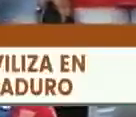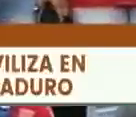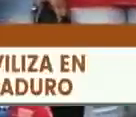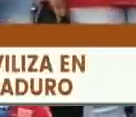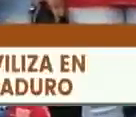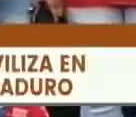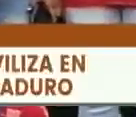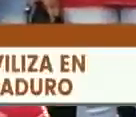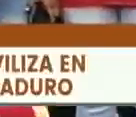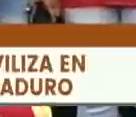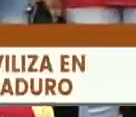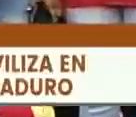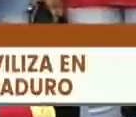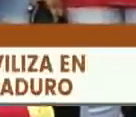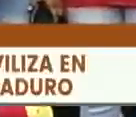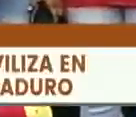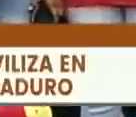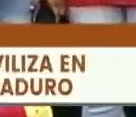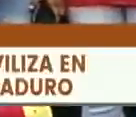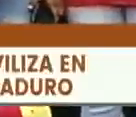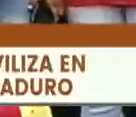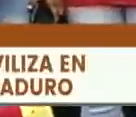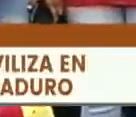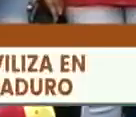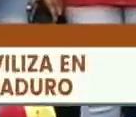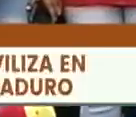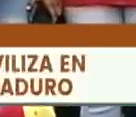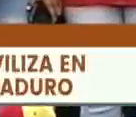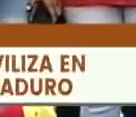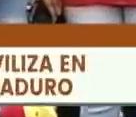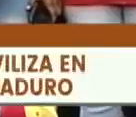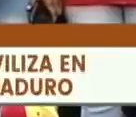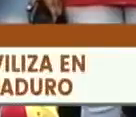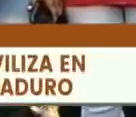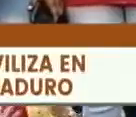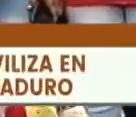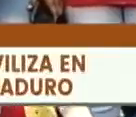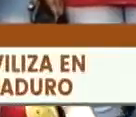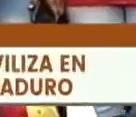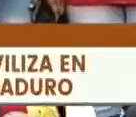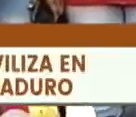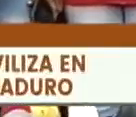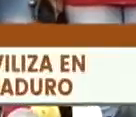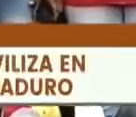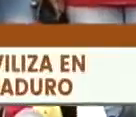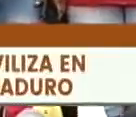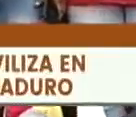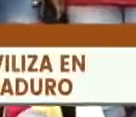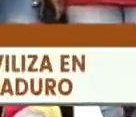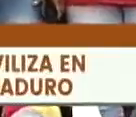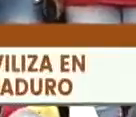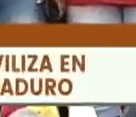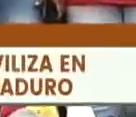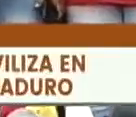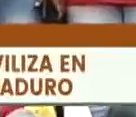Gracias, Jesús. Gracias por ser Chávez. Gracias por ser Chávez. Eso nos da fuerza a